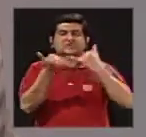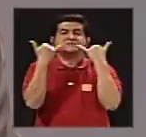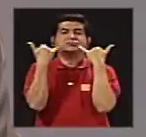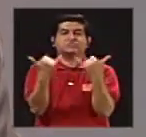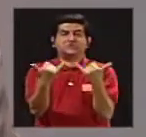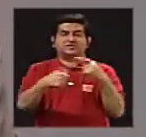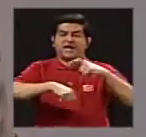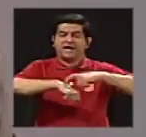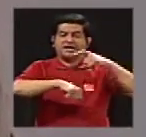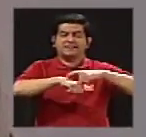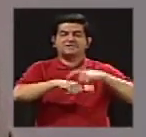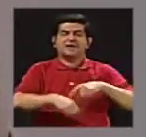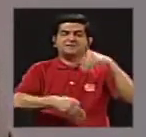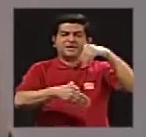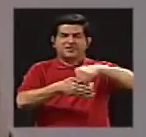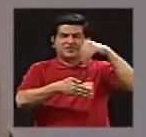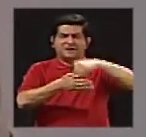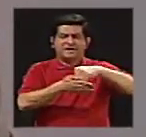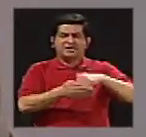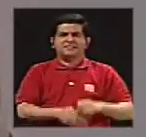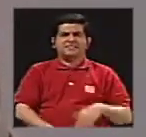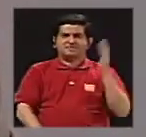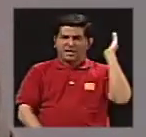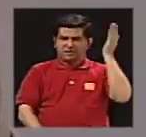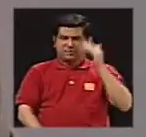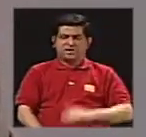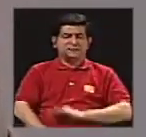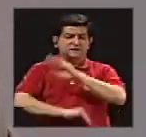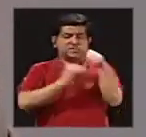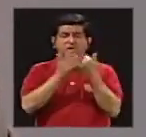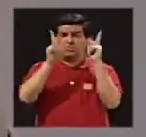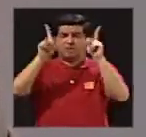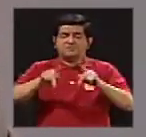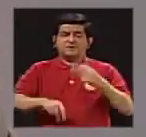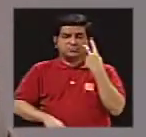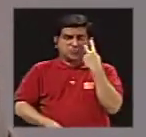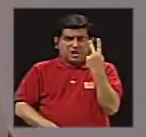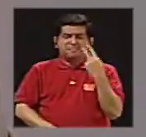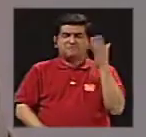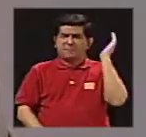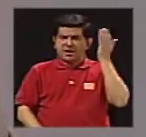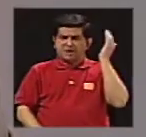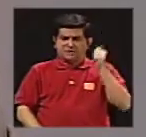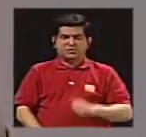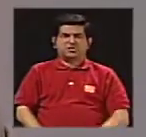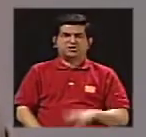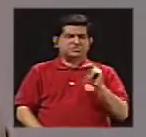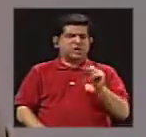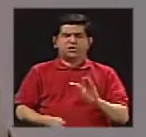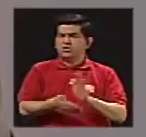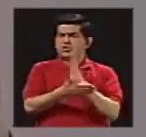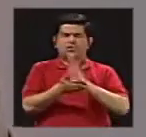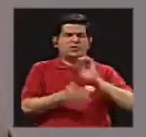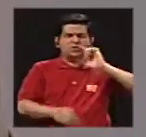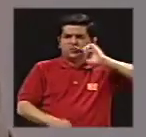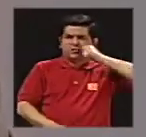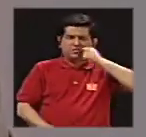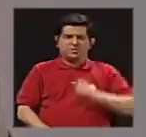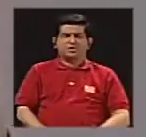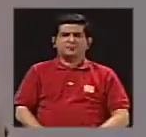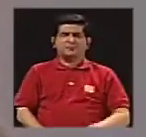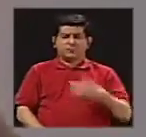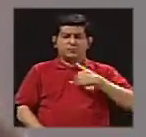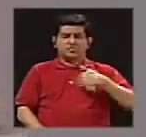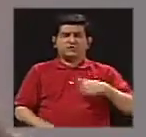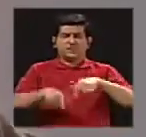pasó a la etapa de inscripción de ponencias y cualquier persona puede ver las ponencias no no es un documento secreto están en la página web